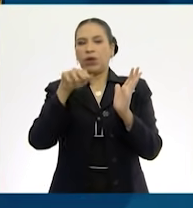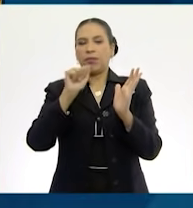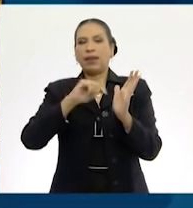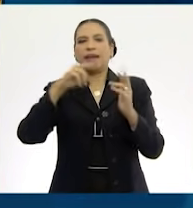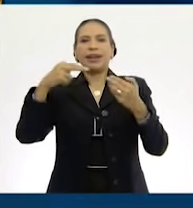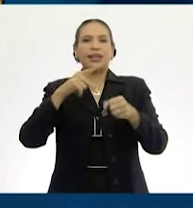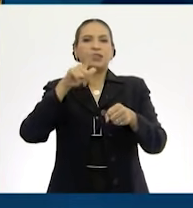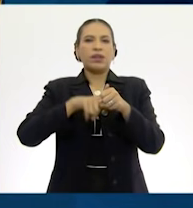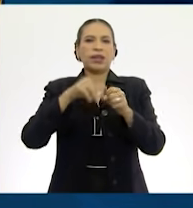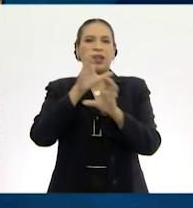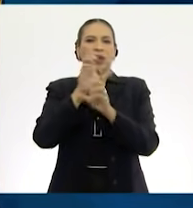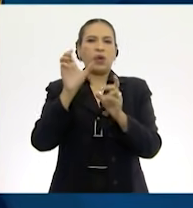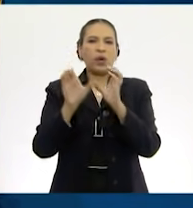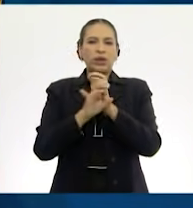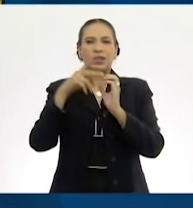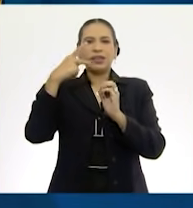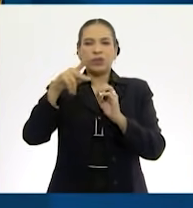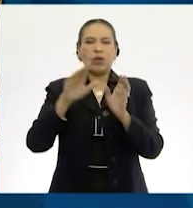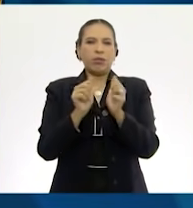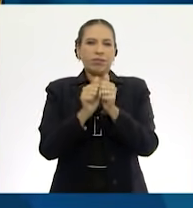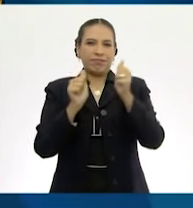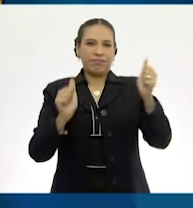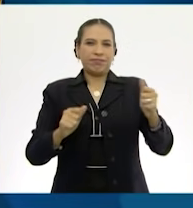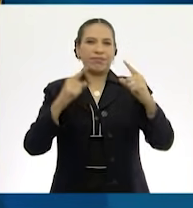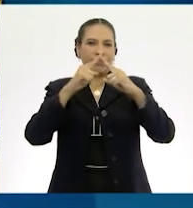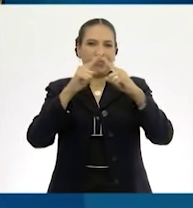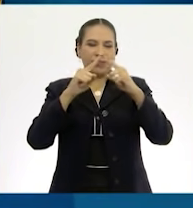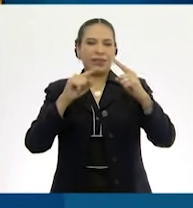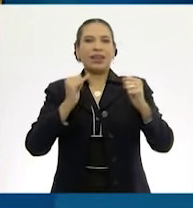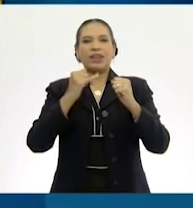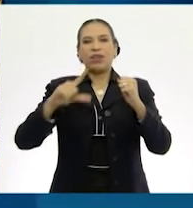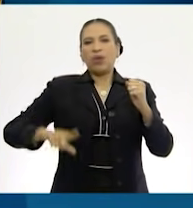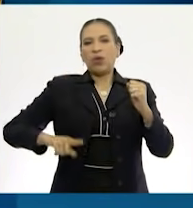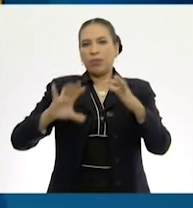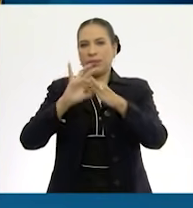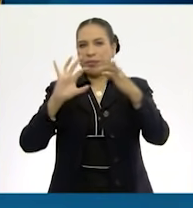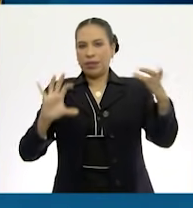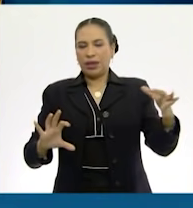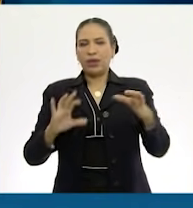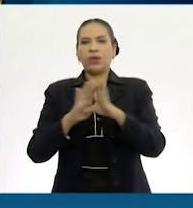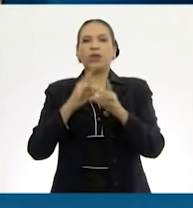Nacionalización de bienes del clero, separación de la Iglesia y del Estado,